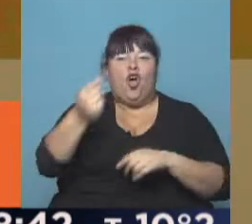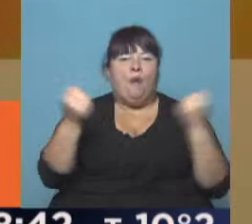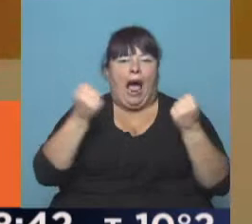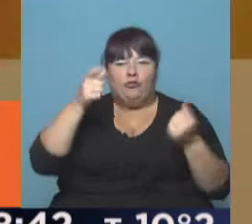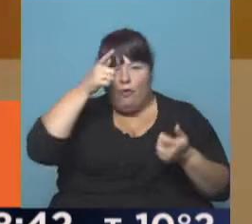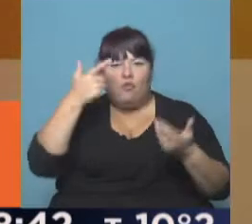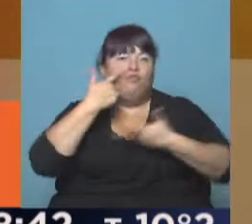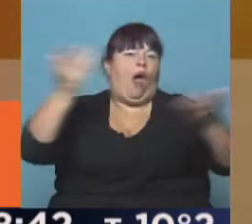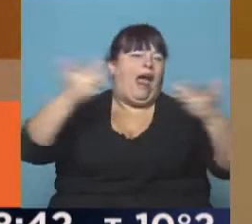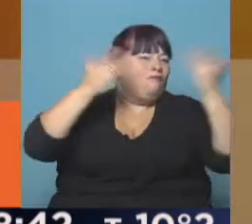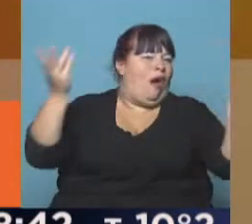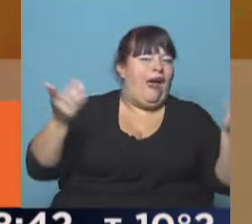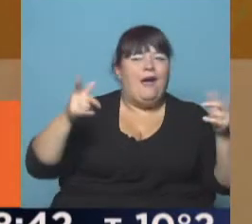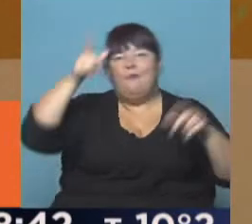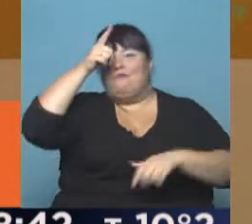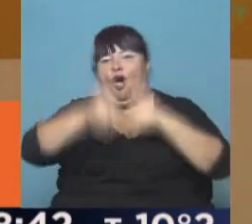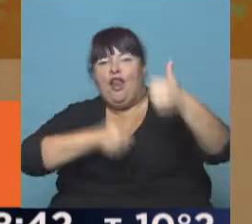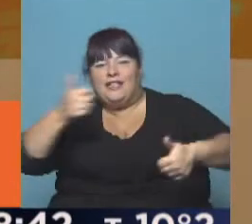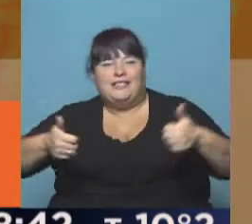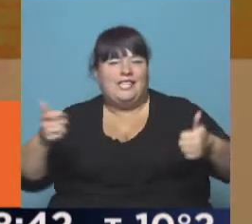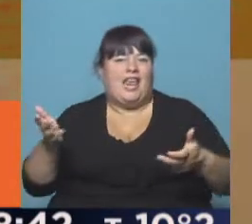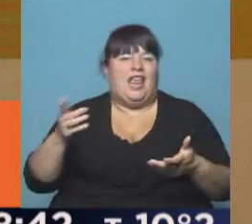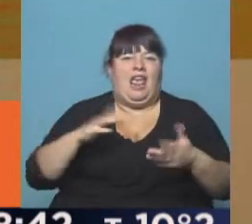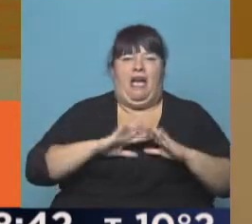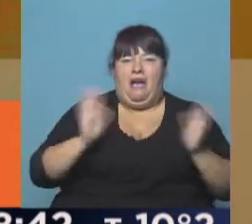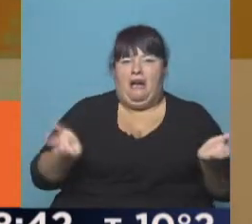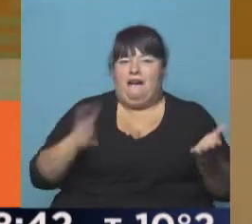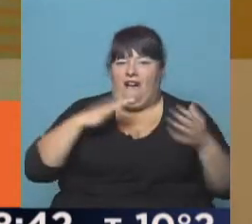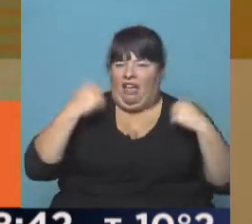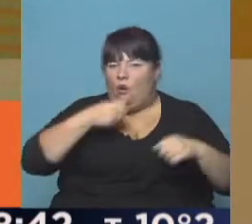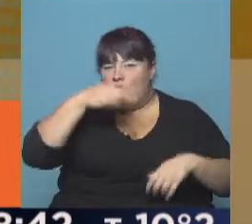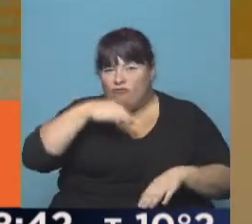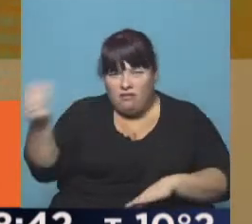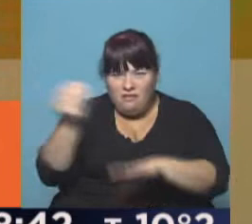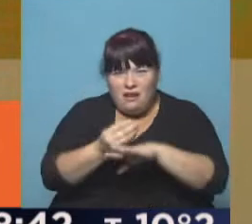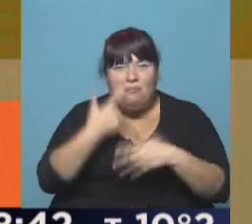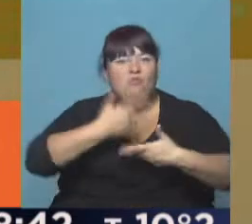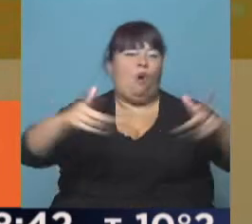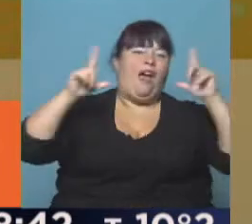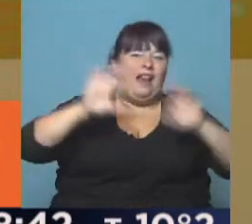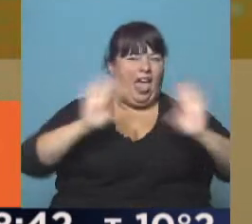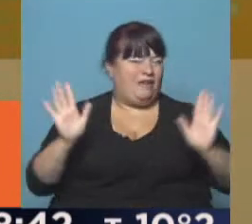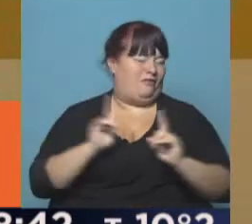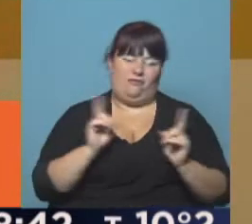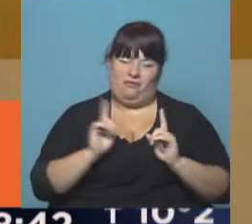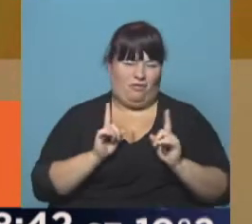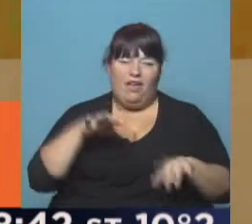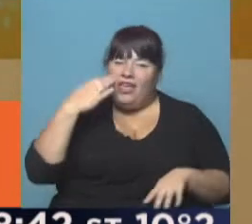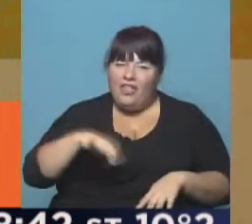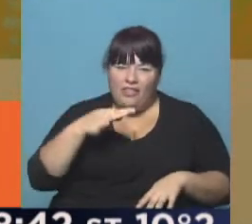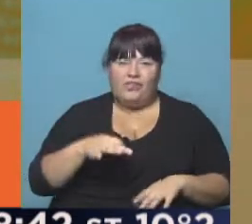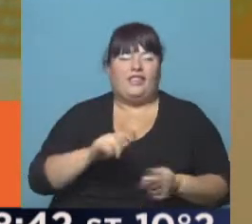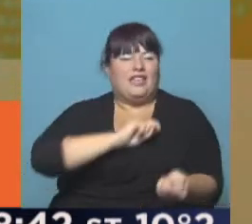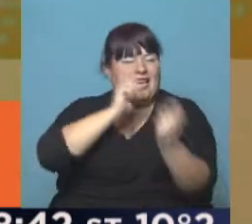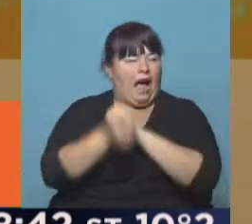pero se muestre se pone policial absolutamente sin ningún tipo de entrenamiento para mostrar para quedar bien con la gente no tiene que era una